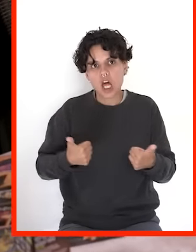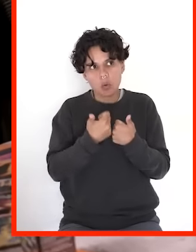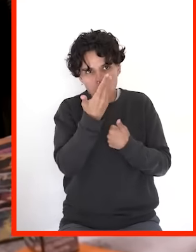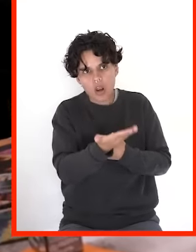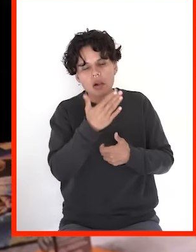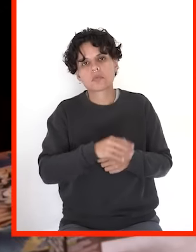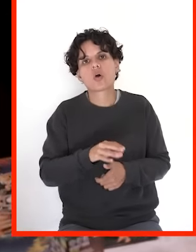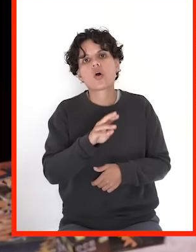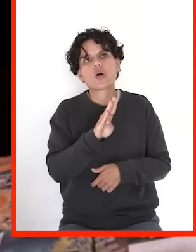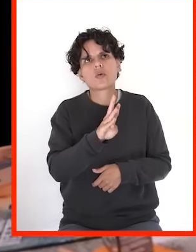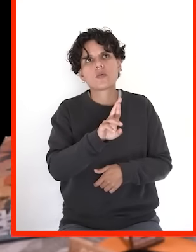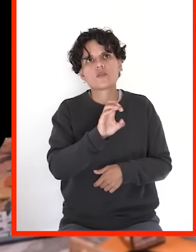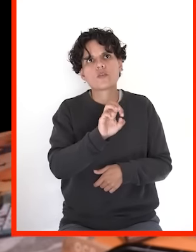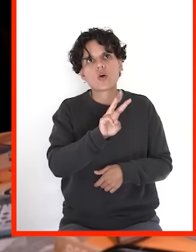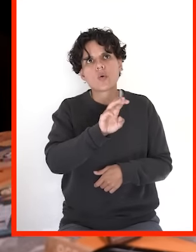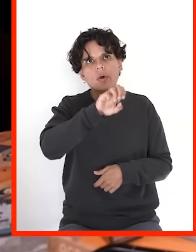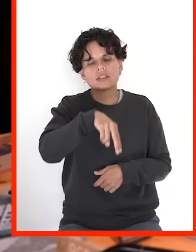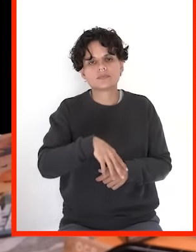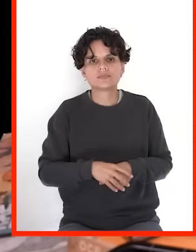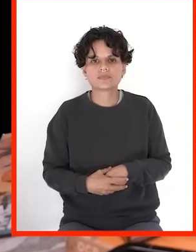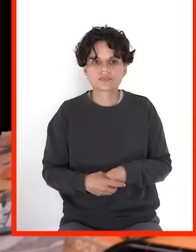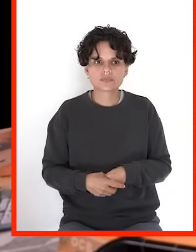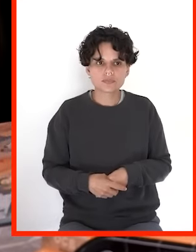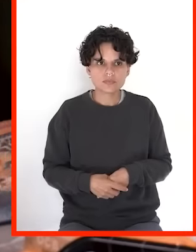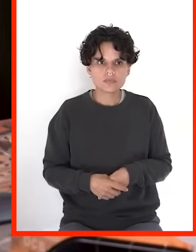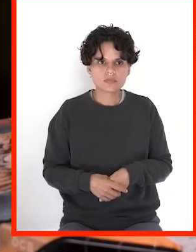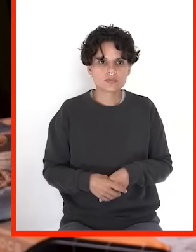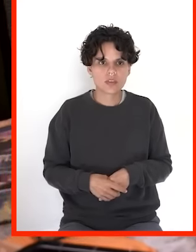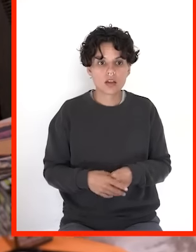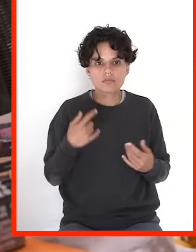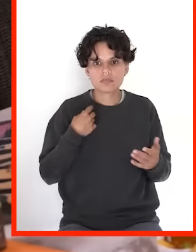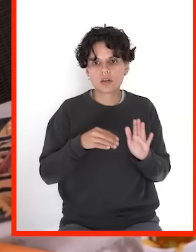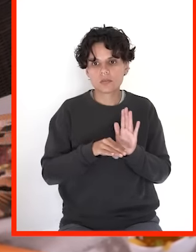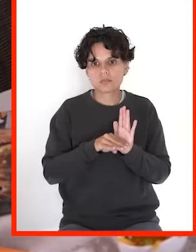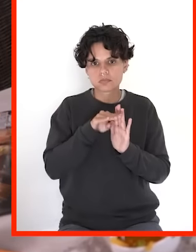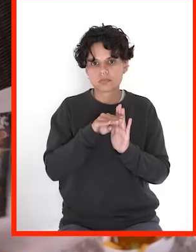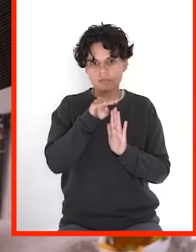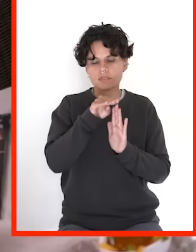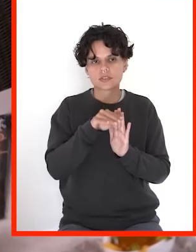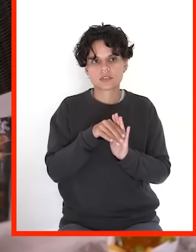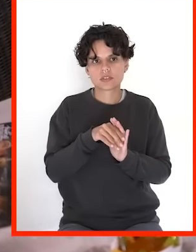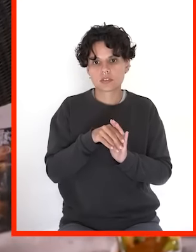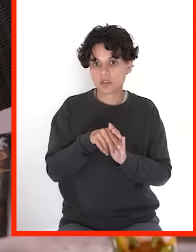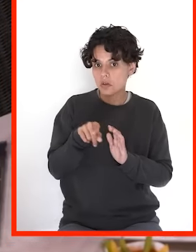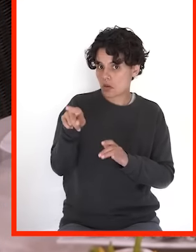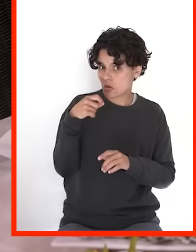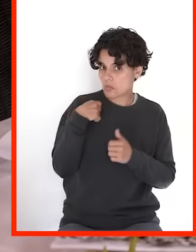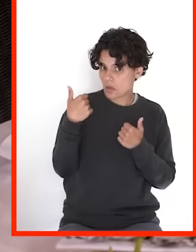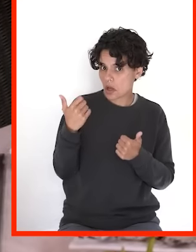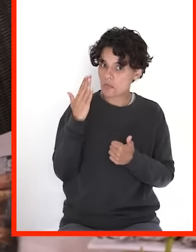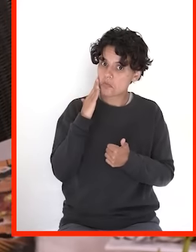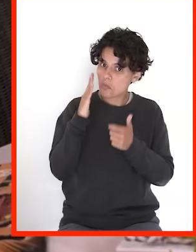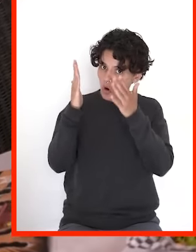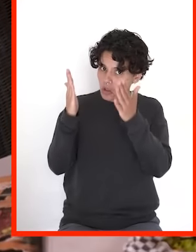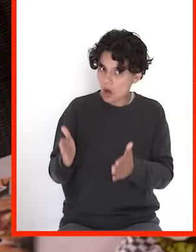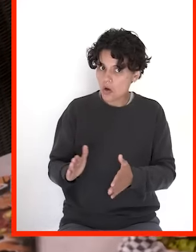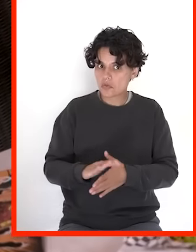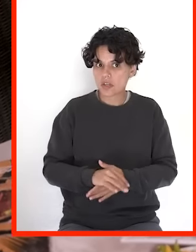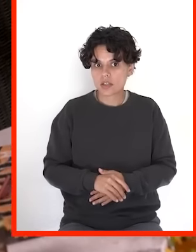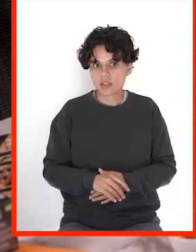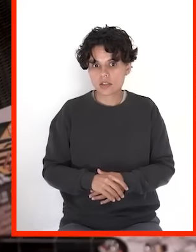bro. Estamos aquí. Vamos a rellenar los vasos, ¿no? Sí, pero... Tame, te has portado bien, ¿eh? Sí, pero... Sí. Estamos viendo que se